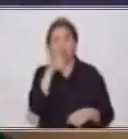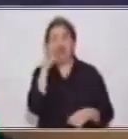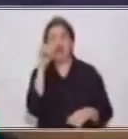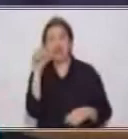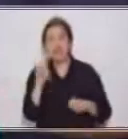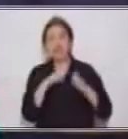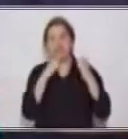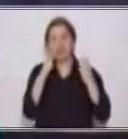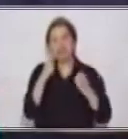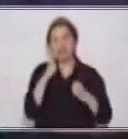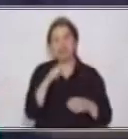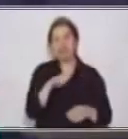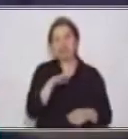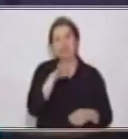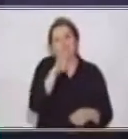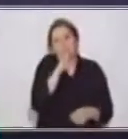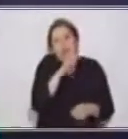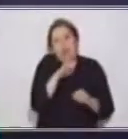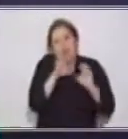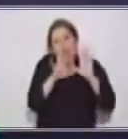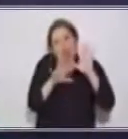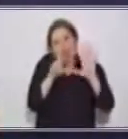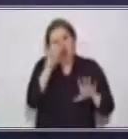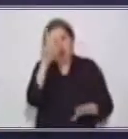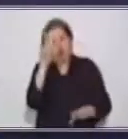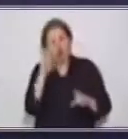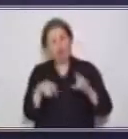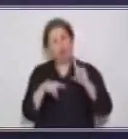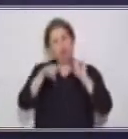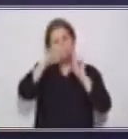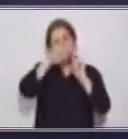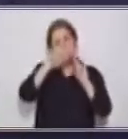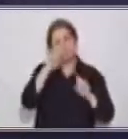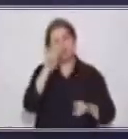más 4, 12 más 3, 15.